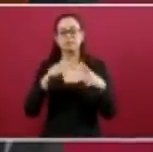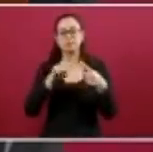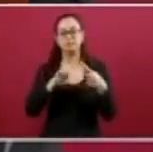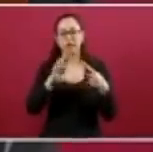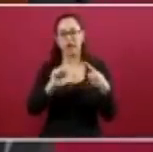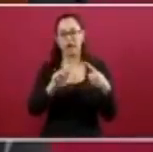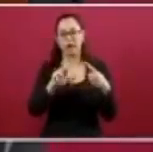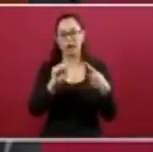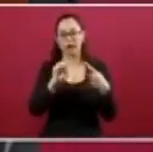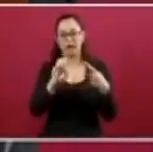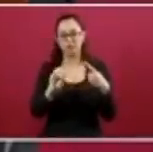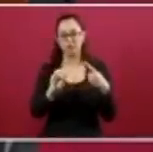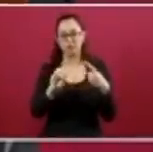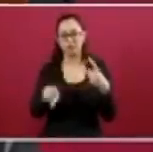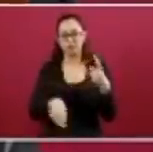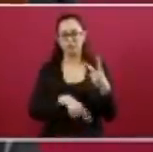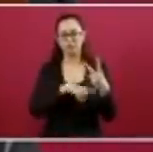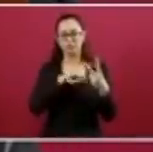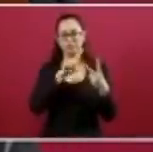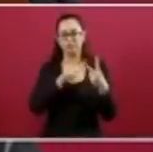Carso.